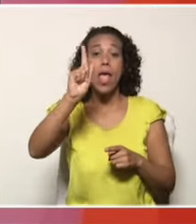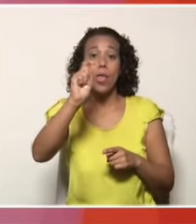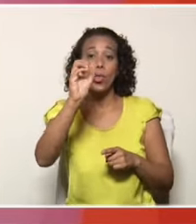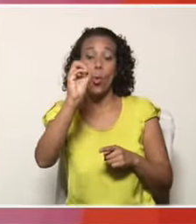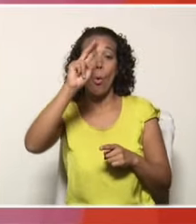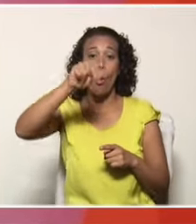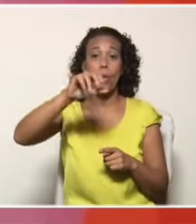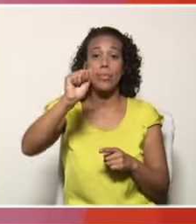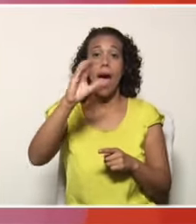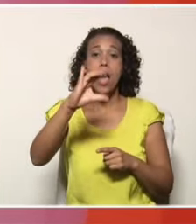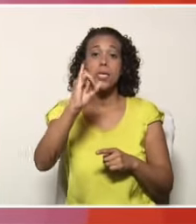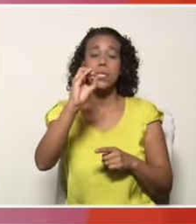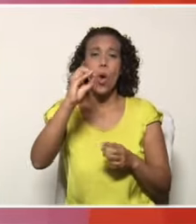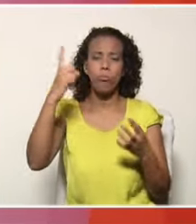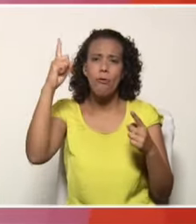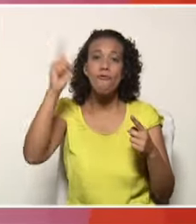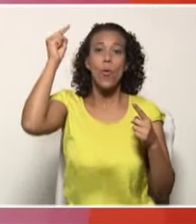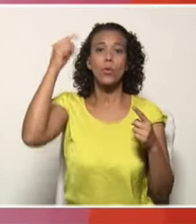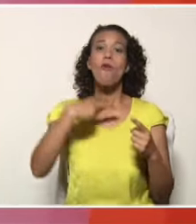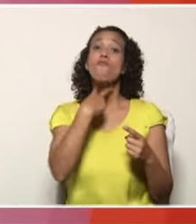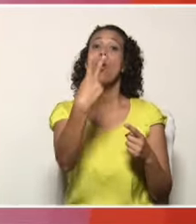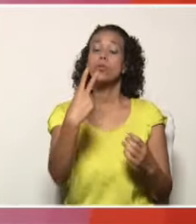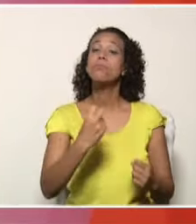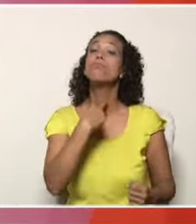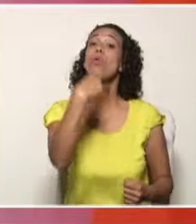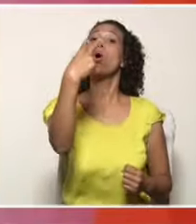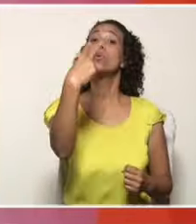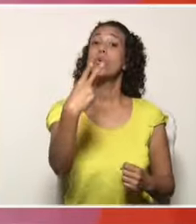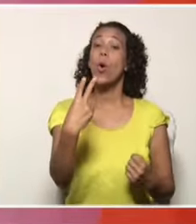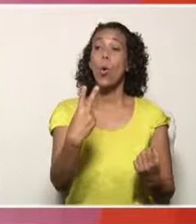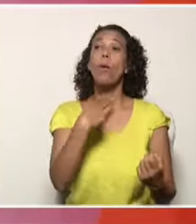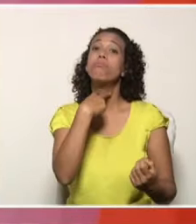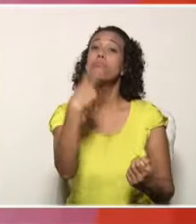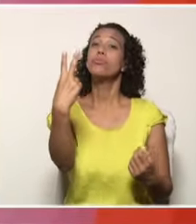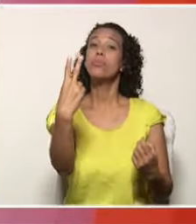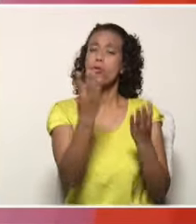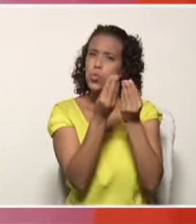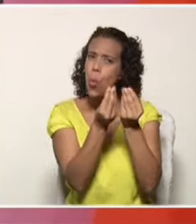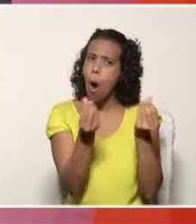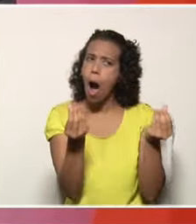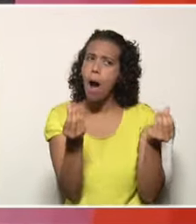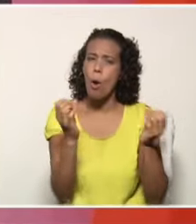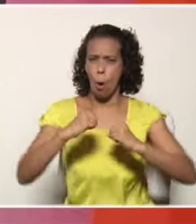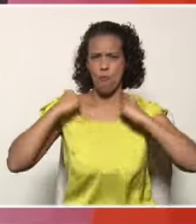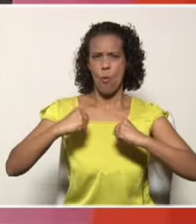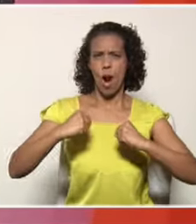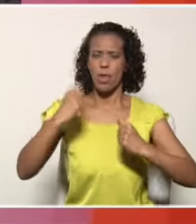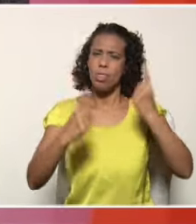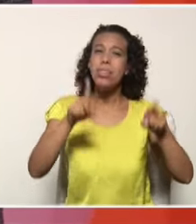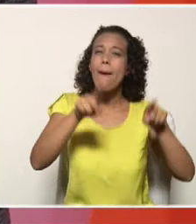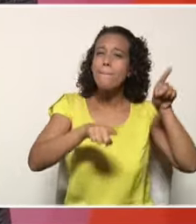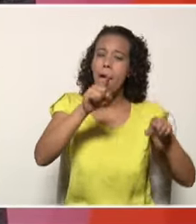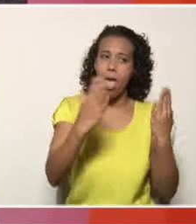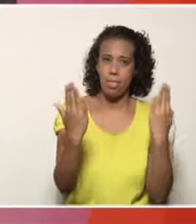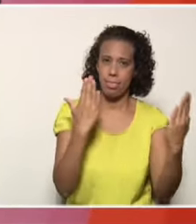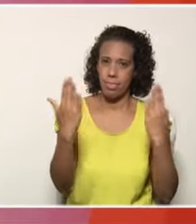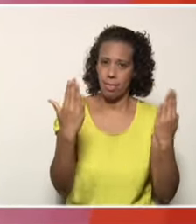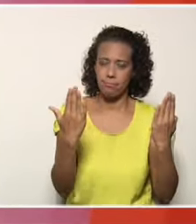diferente, digamos, volumen de los tonos, ¿ok? Cuando entonamos estamos utilizando diferentes tipos de